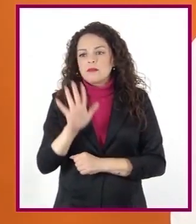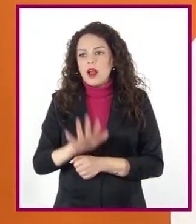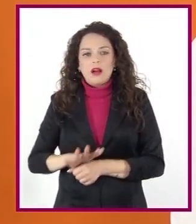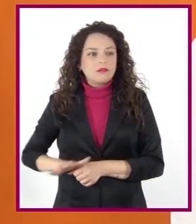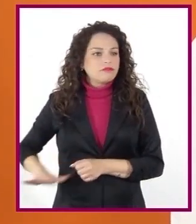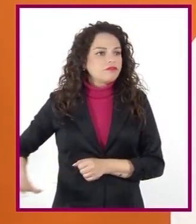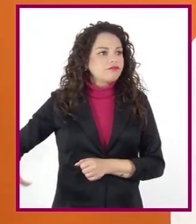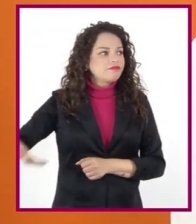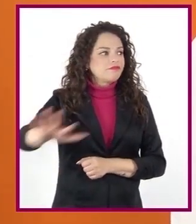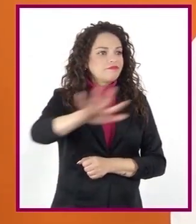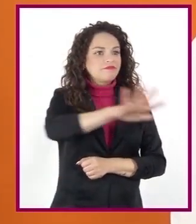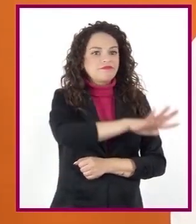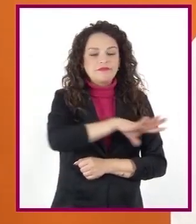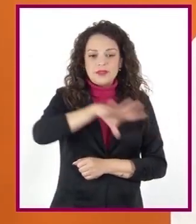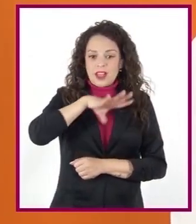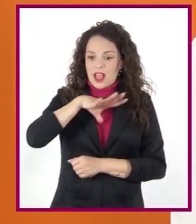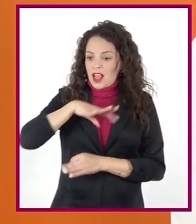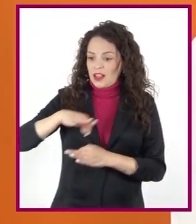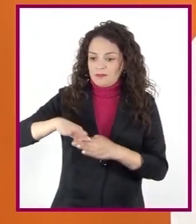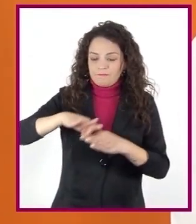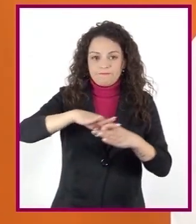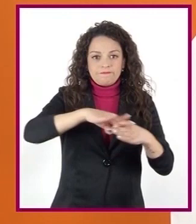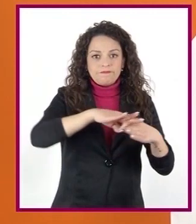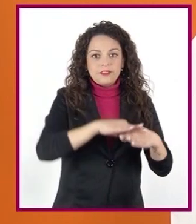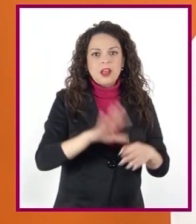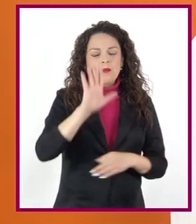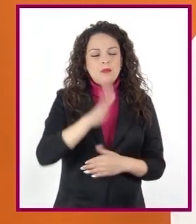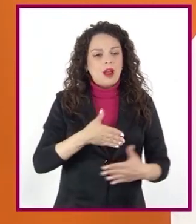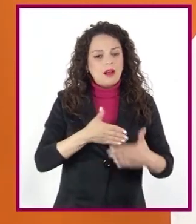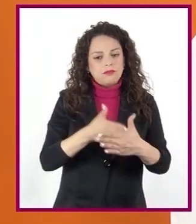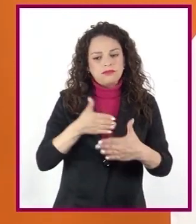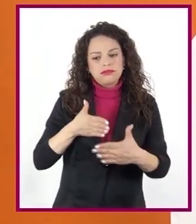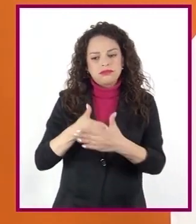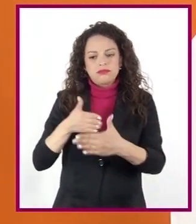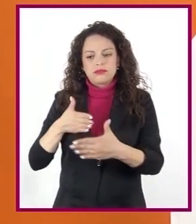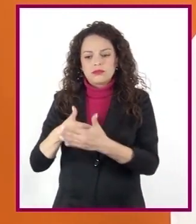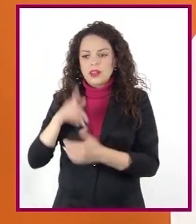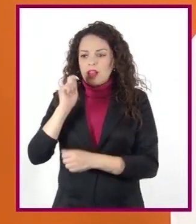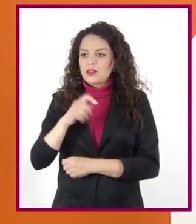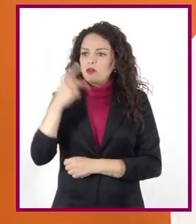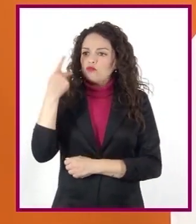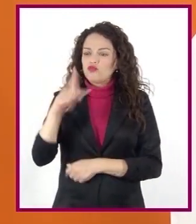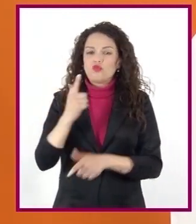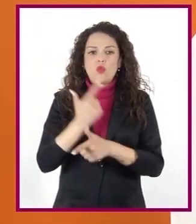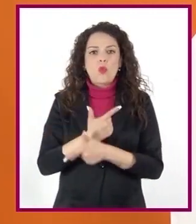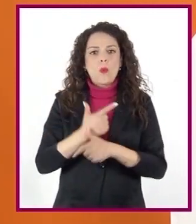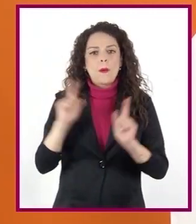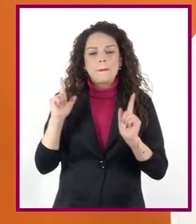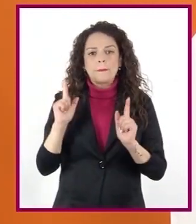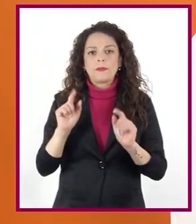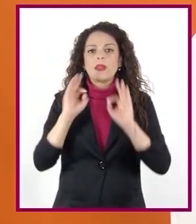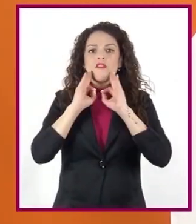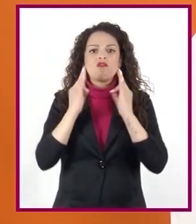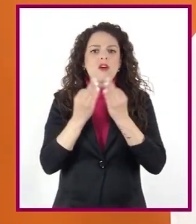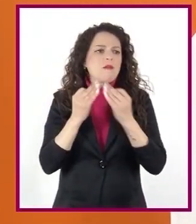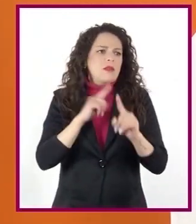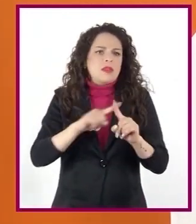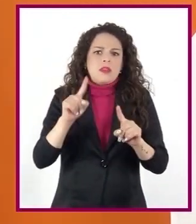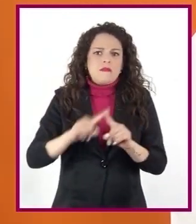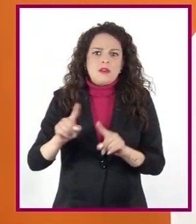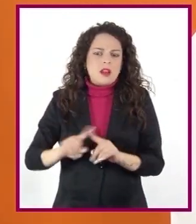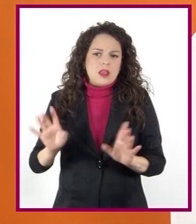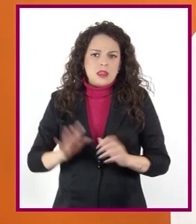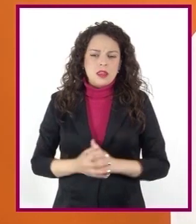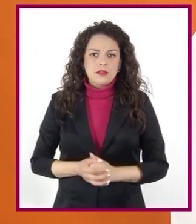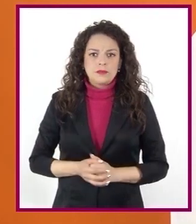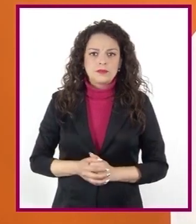o ambiente que les rodea pudiese limitar el ejercicio de su libertad de distintas formas. ¿Les